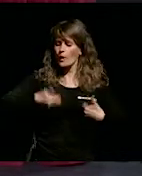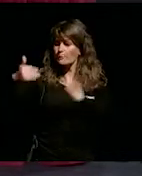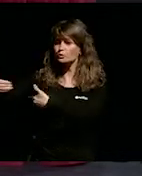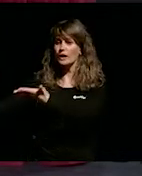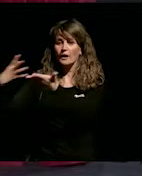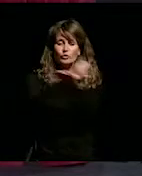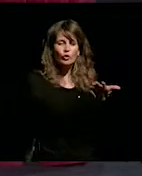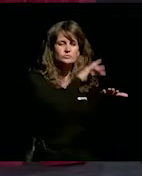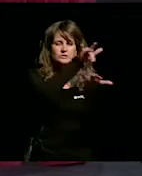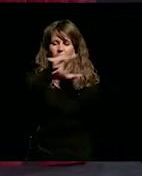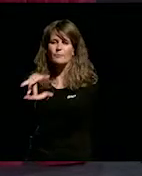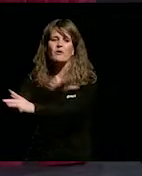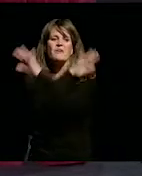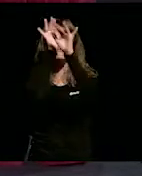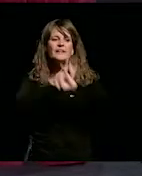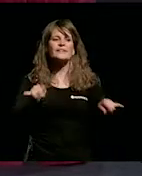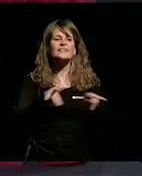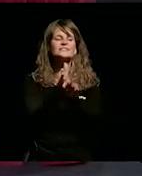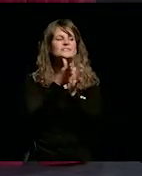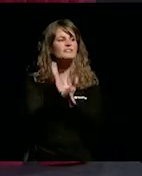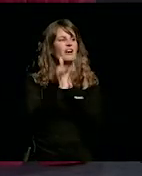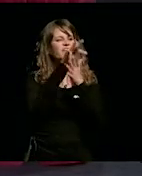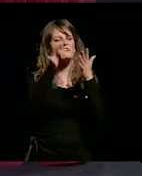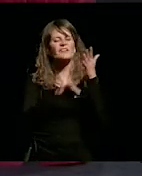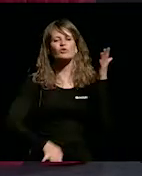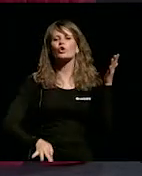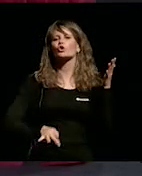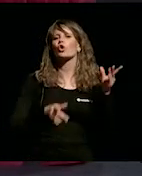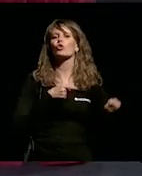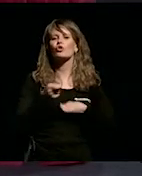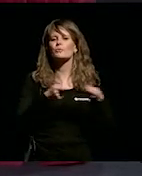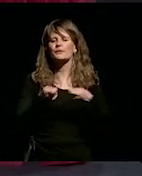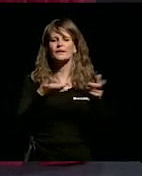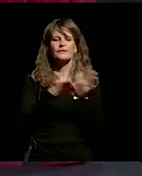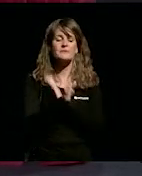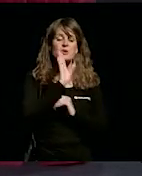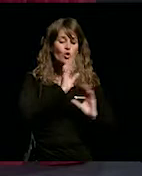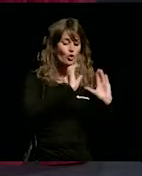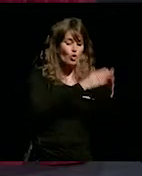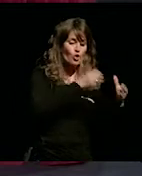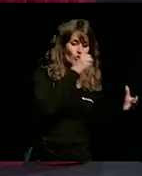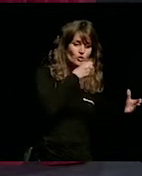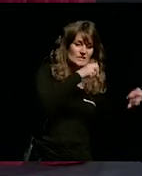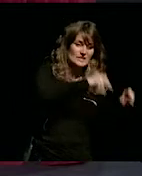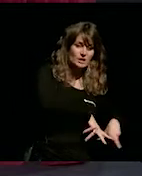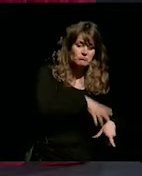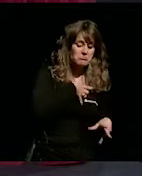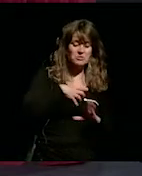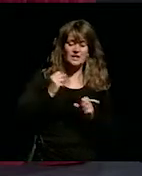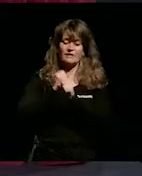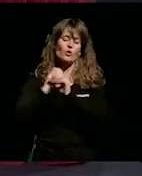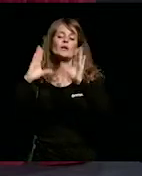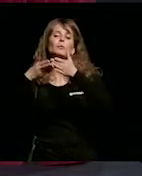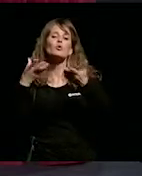la felicidad es el factor dominante. Sin este coro no podríamos trabajar en equipo y sería imposible mostrar nuestro